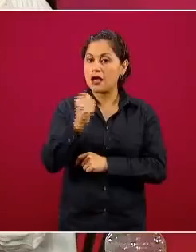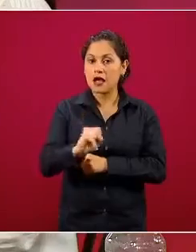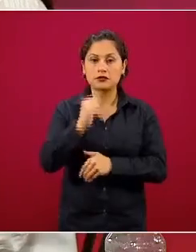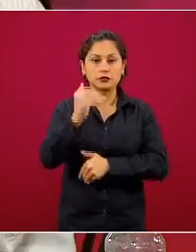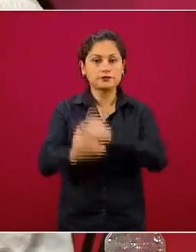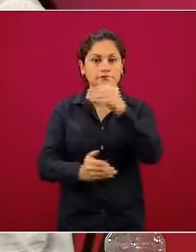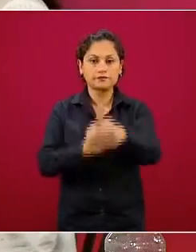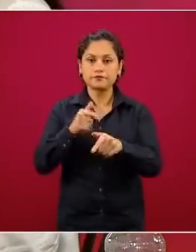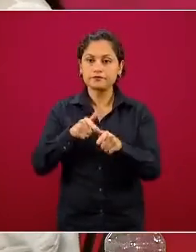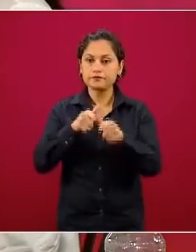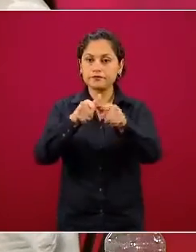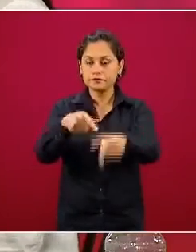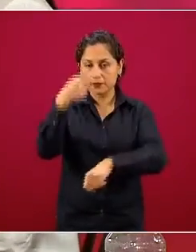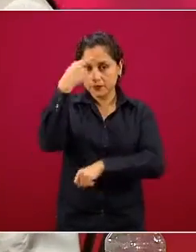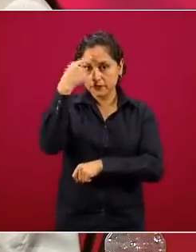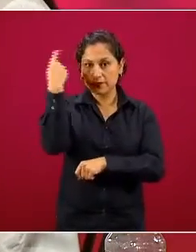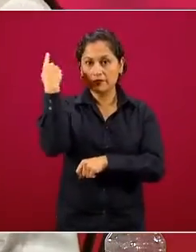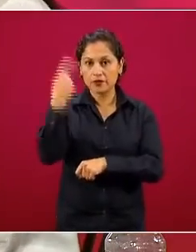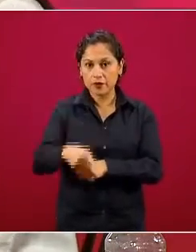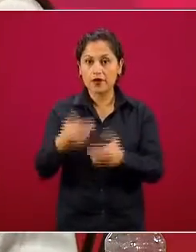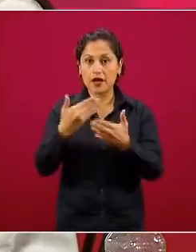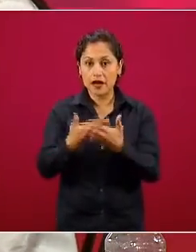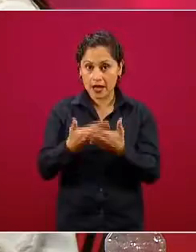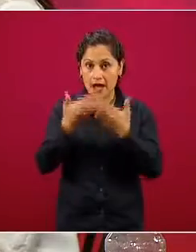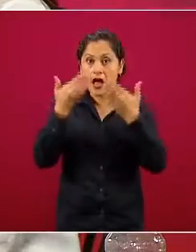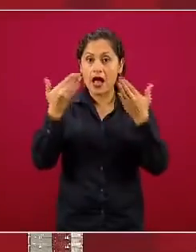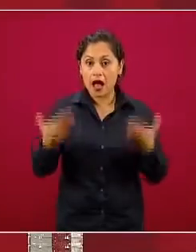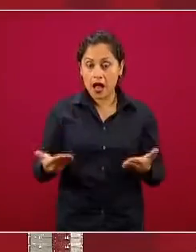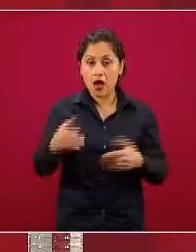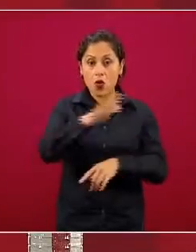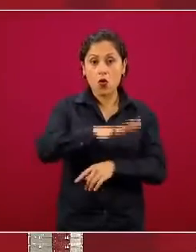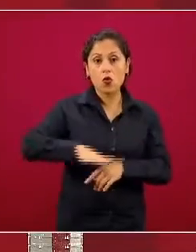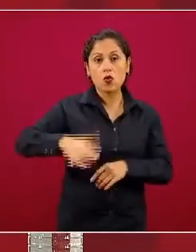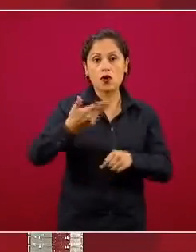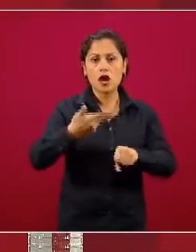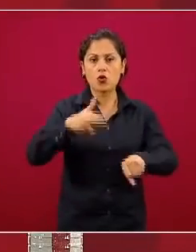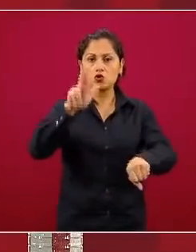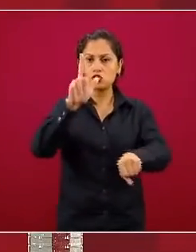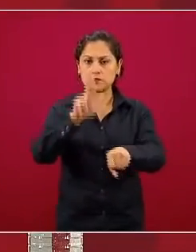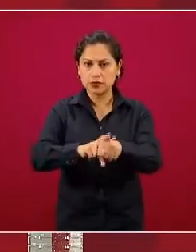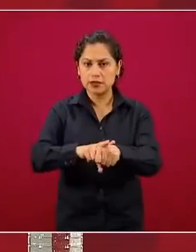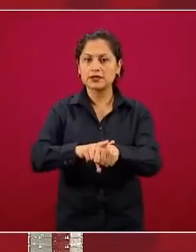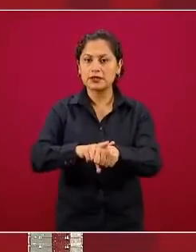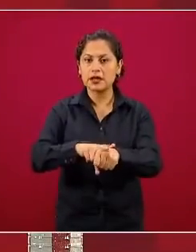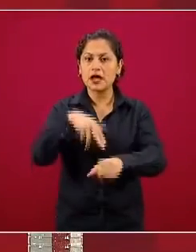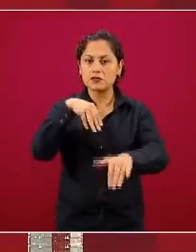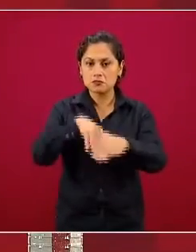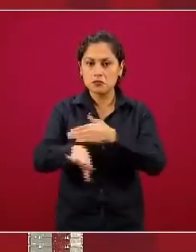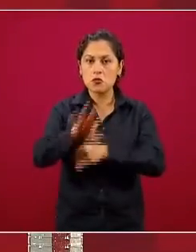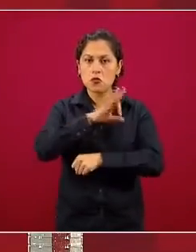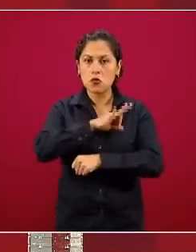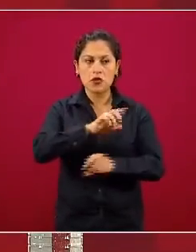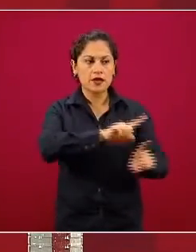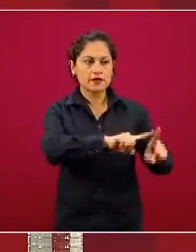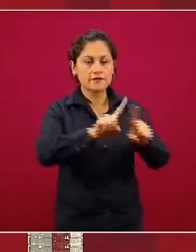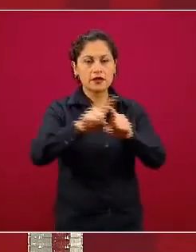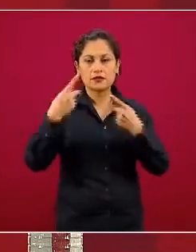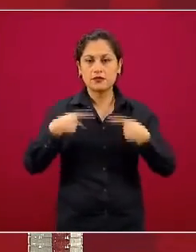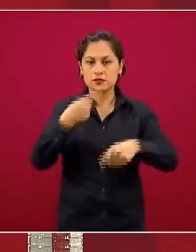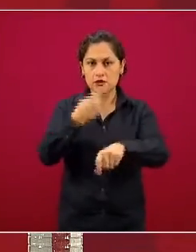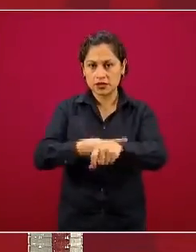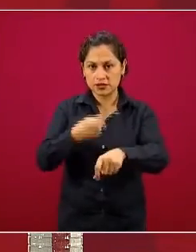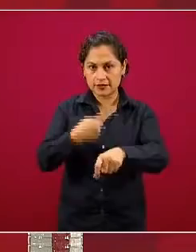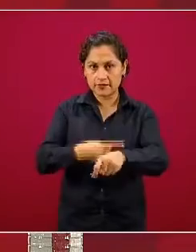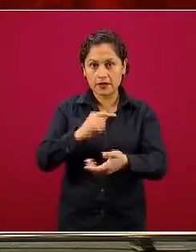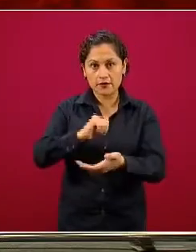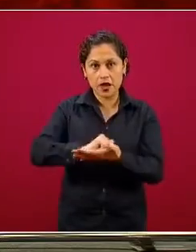esta posibilidad que hemos tenido de darle una cama de hospital a todas las personas que se enferman gravemente por el